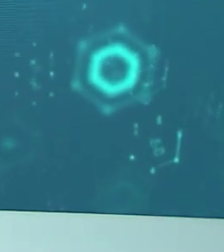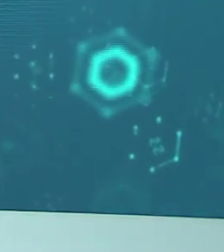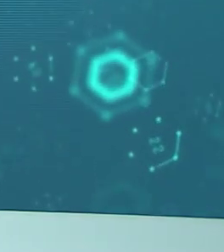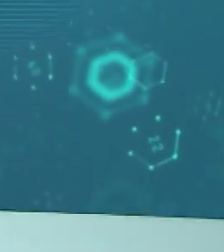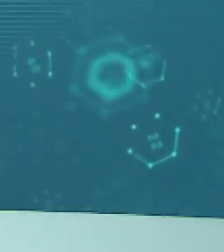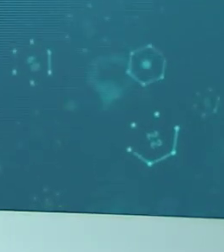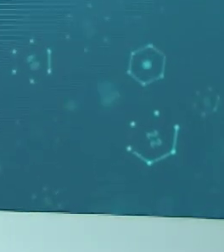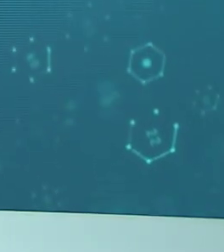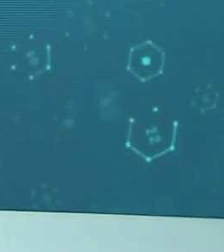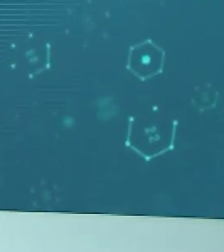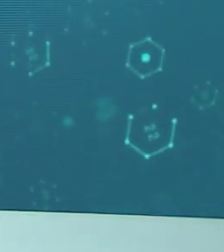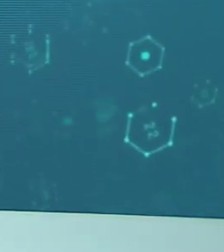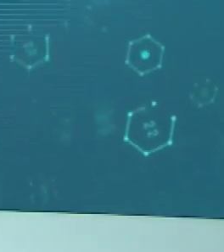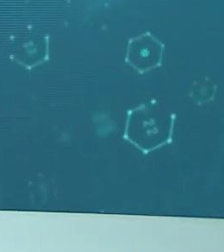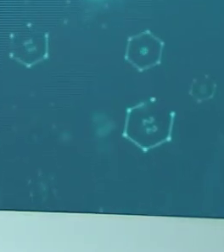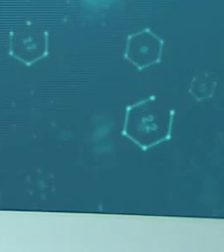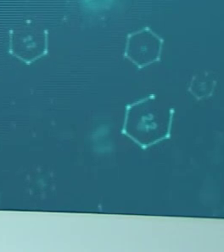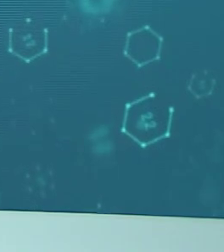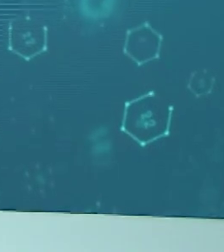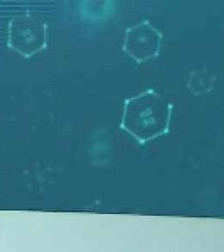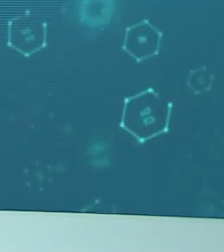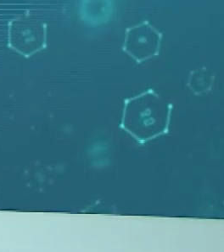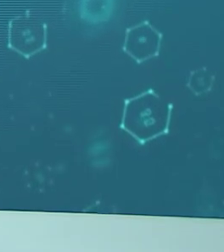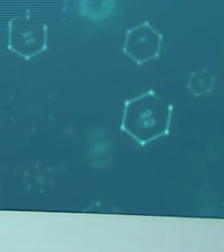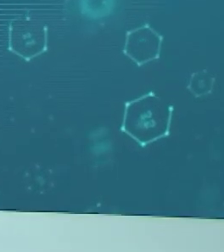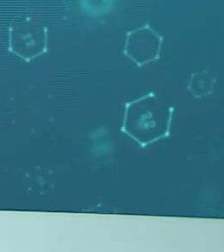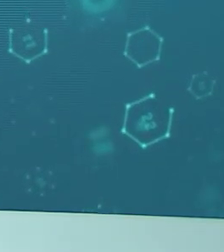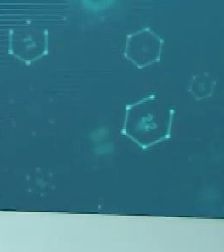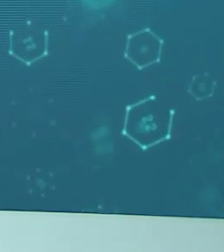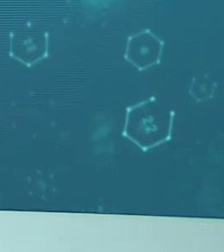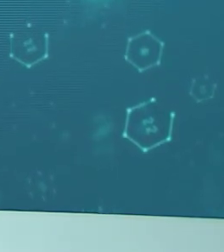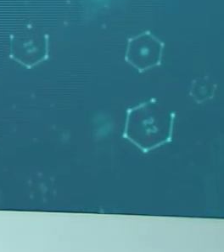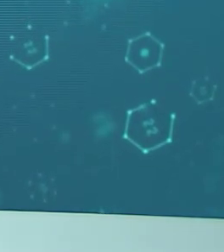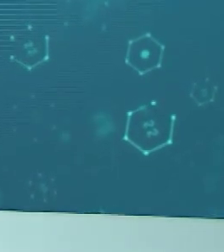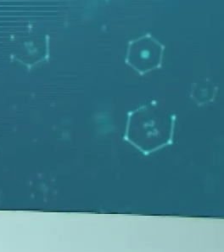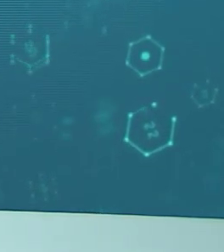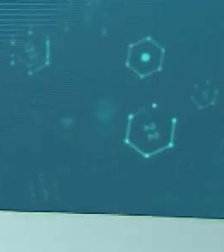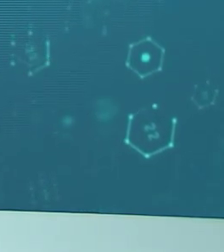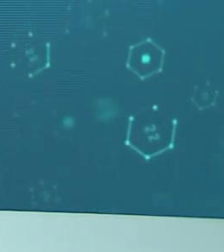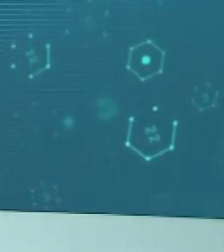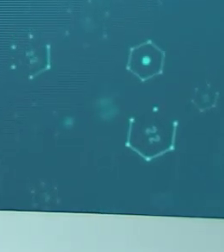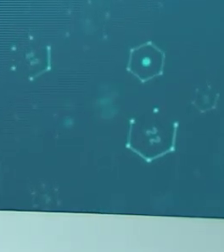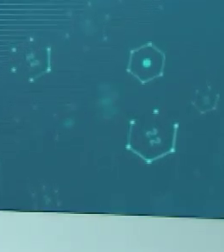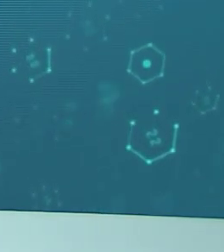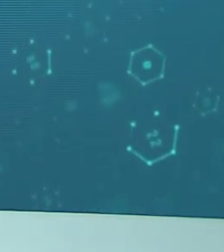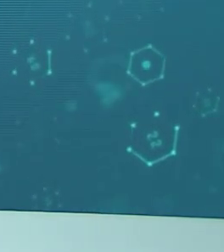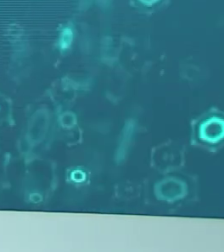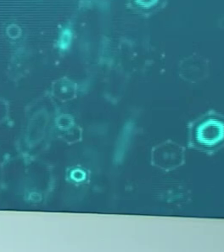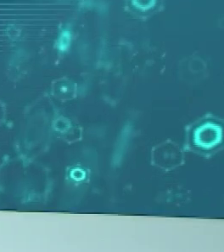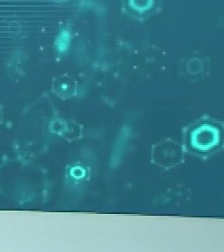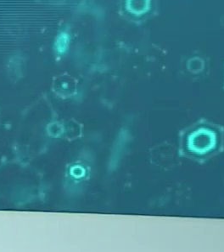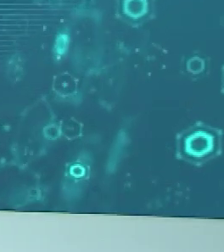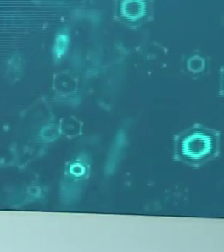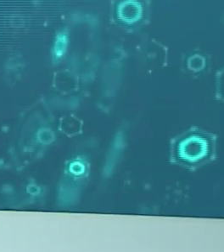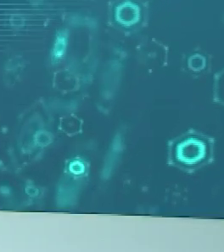De noticias de Chacara Televisión de una manera diferente, porque saben ustedes que en instantes nada más comienza en el Salón Dorado de la Gobernación de la Provincia de